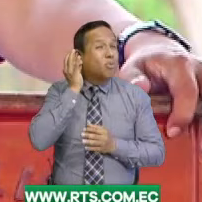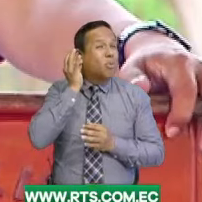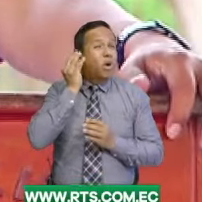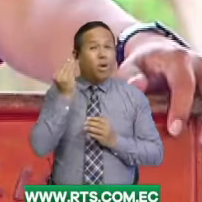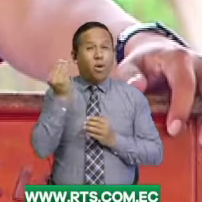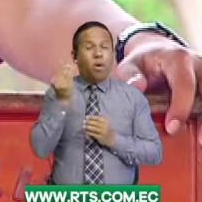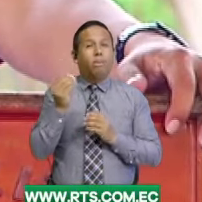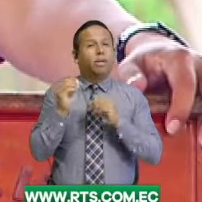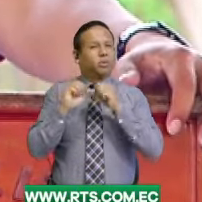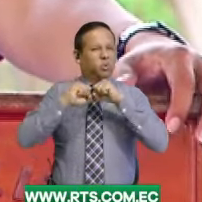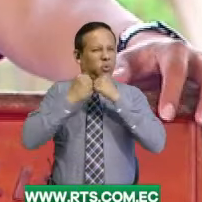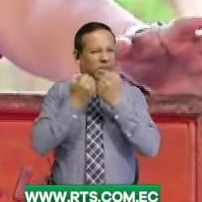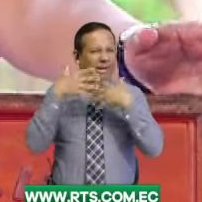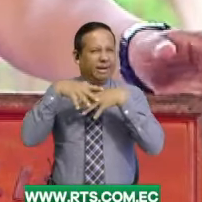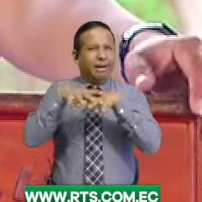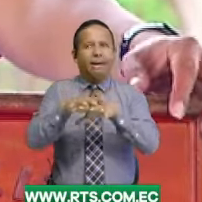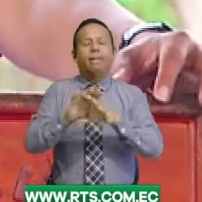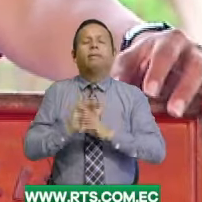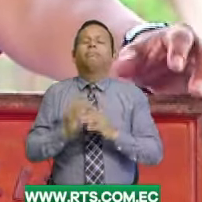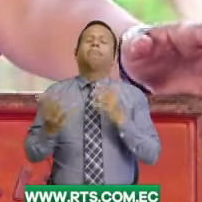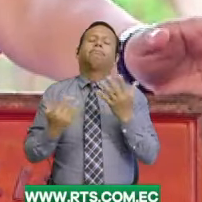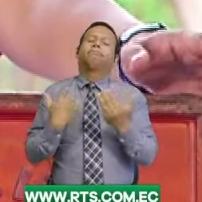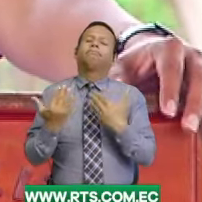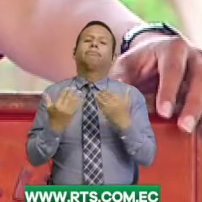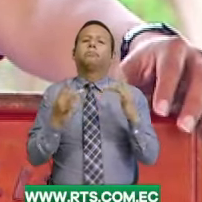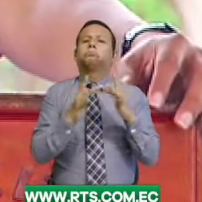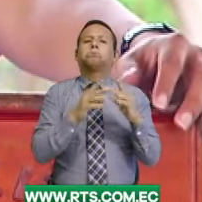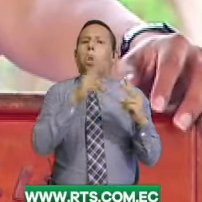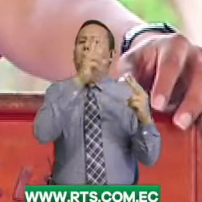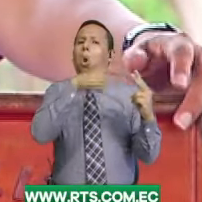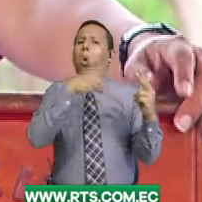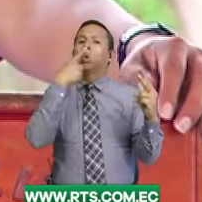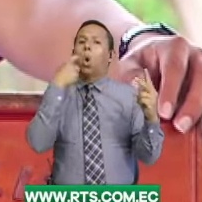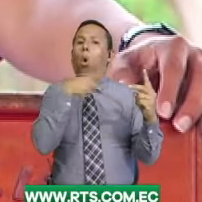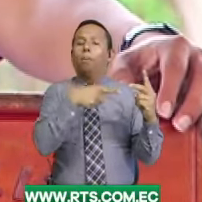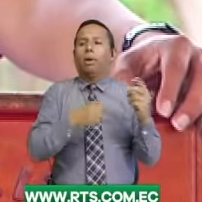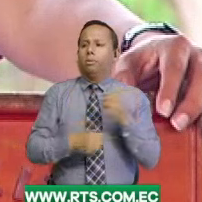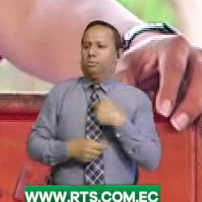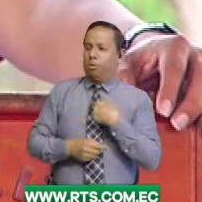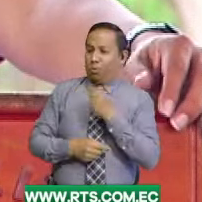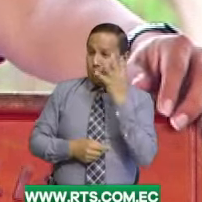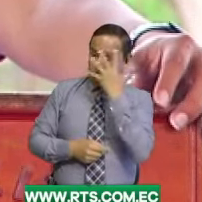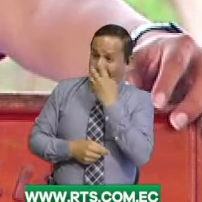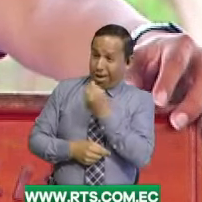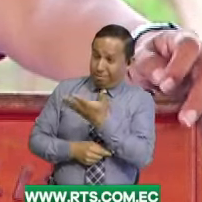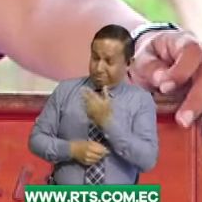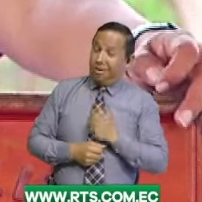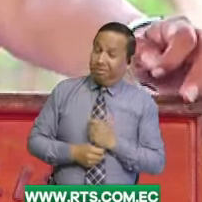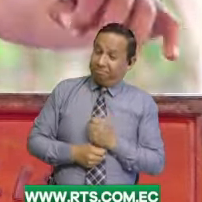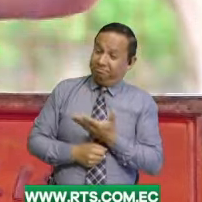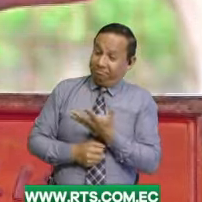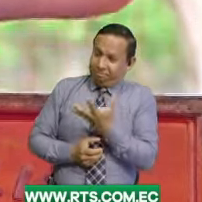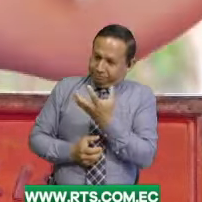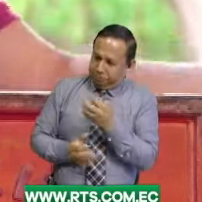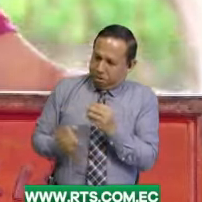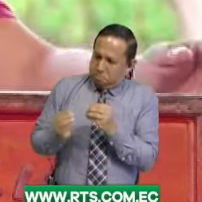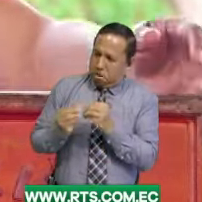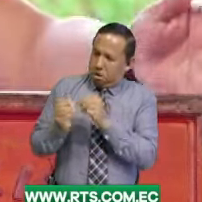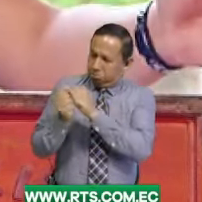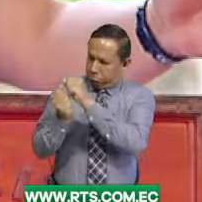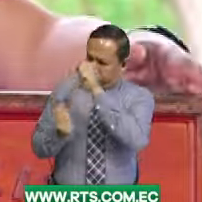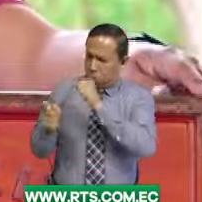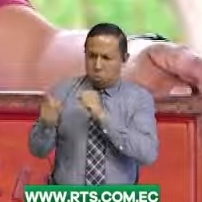sus redes sociales se hace amiga de un chico desconocido, le dice que está muy guapa, que le gustaría descubrirla para que